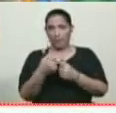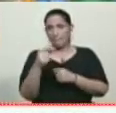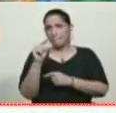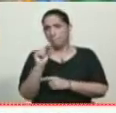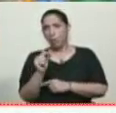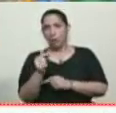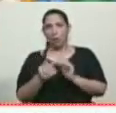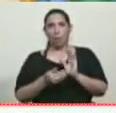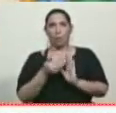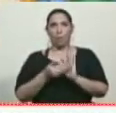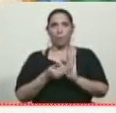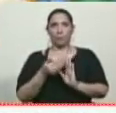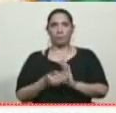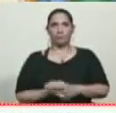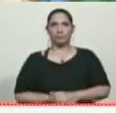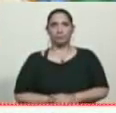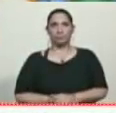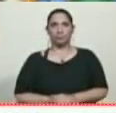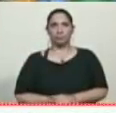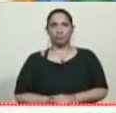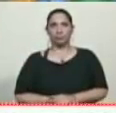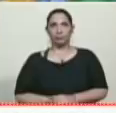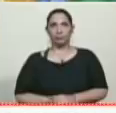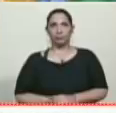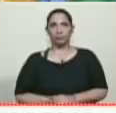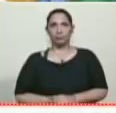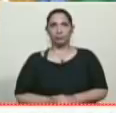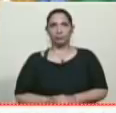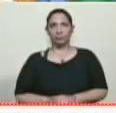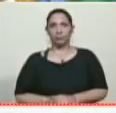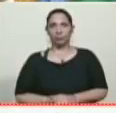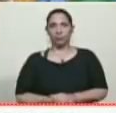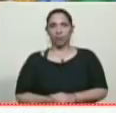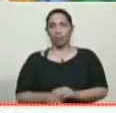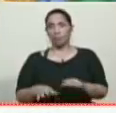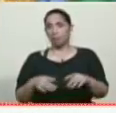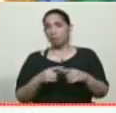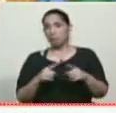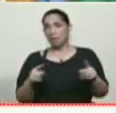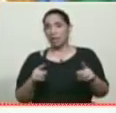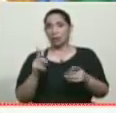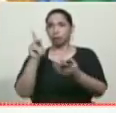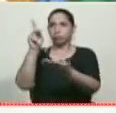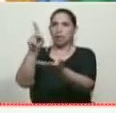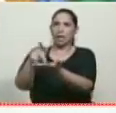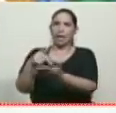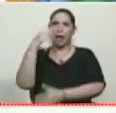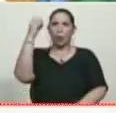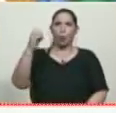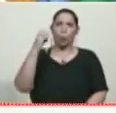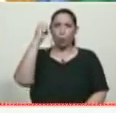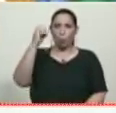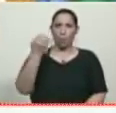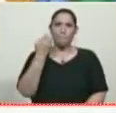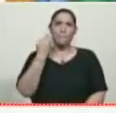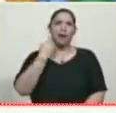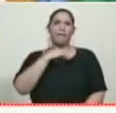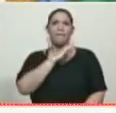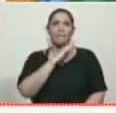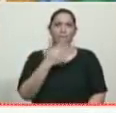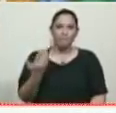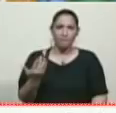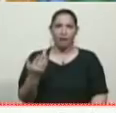Pero Raleigh lleva la fiebre del Dorado a Europa, inflama a una cantidad de gente. Empiezan a